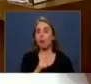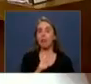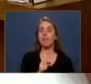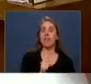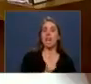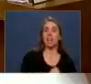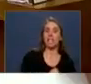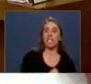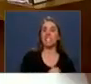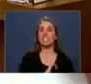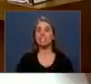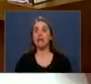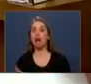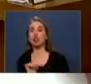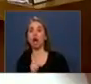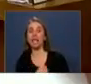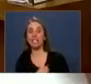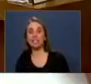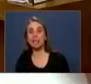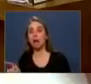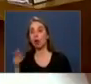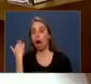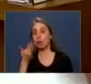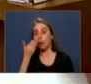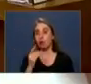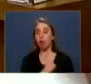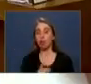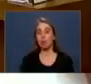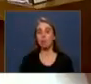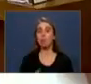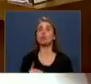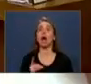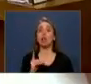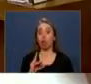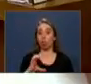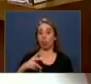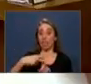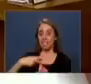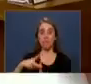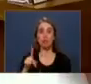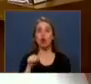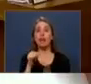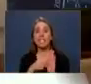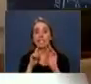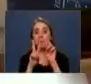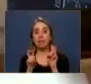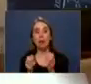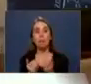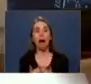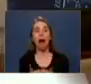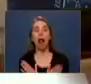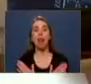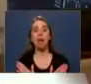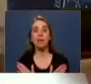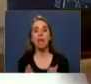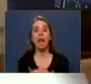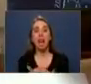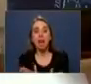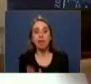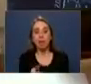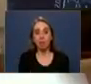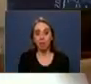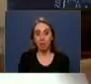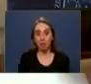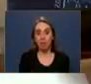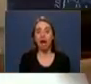senador. En la realidad que vivimos hoy en el Chile de pandemia, con la cantidad de personas que han perdido su trabajo, con la cantidad de